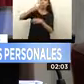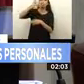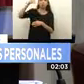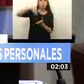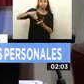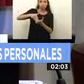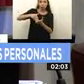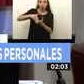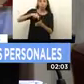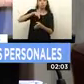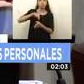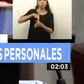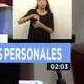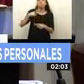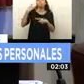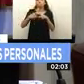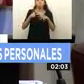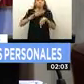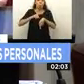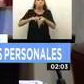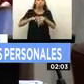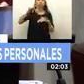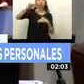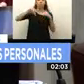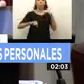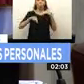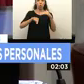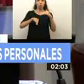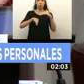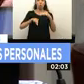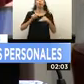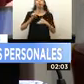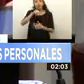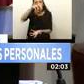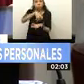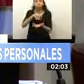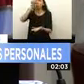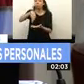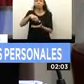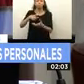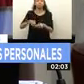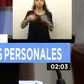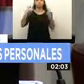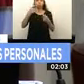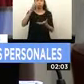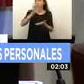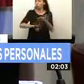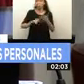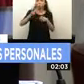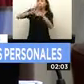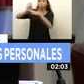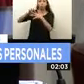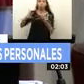2015 y la devaluación le produjo un impacto obviamente en los servicios de deuda pero tuvo resultado